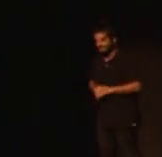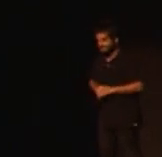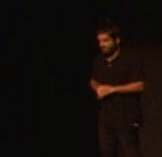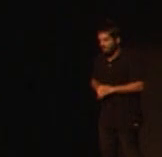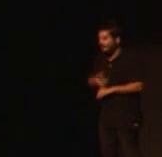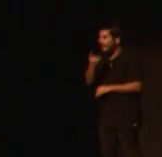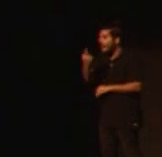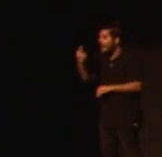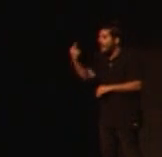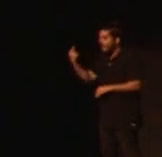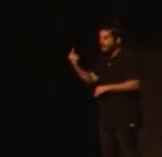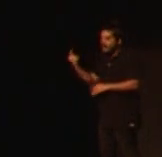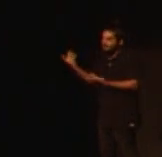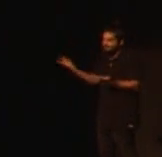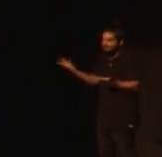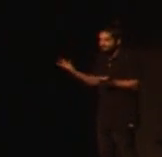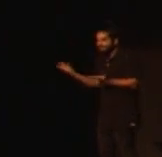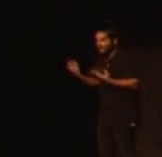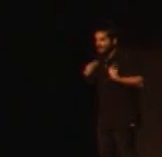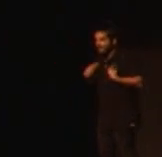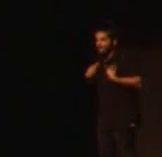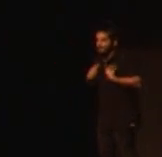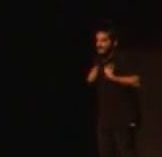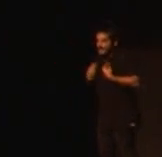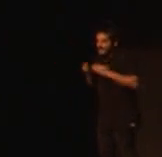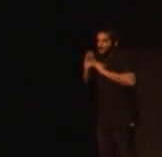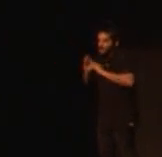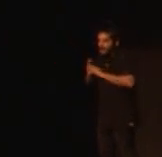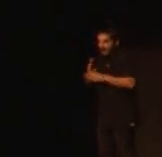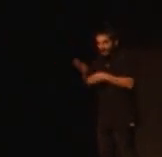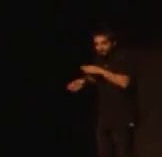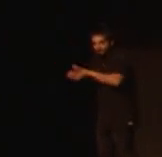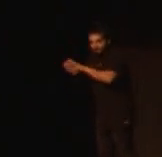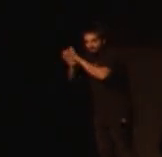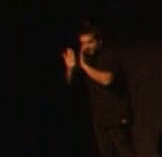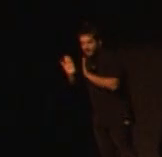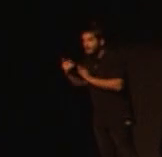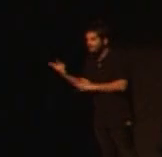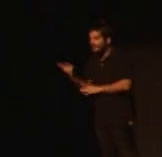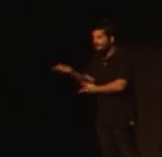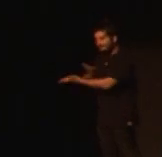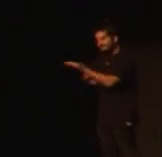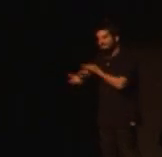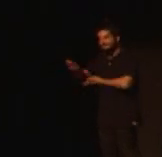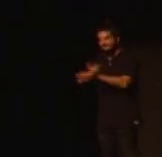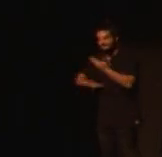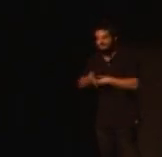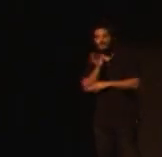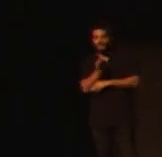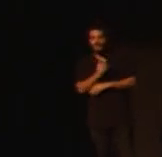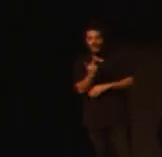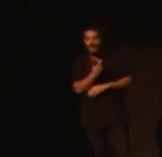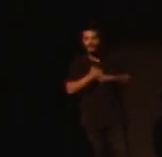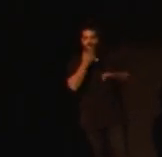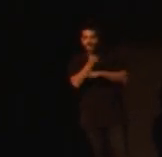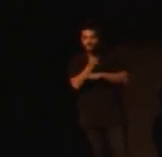montaña, pero juntas hacemos que esta aventura sea un poquito mejor. Es verdad, Pati, las dos vamos al mismo sitio, pero de maneras diferentes. En